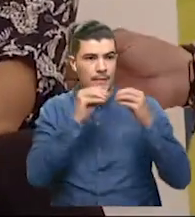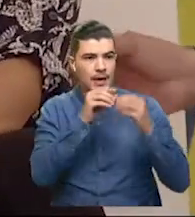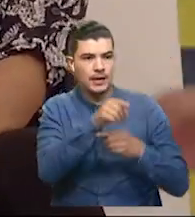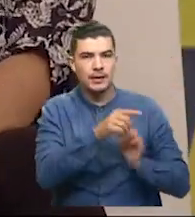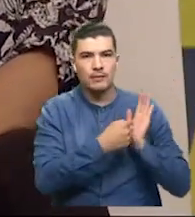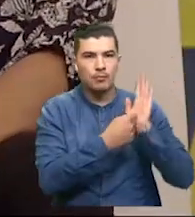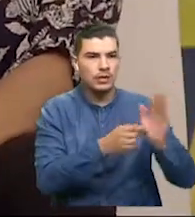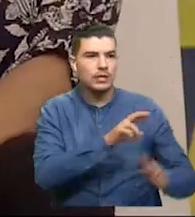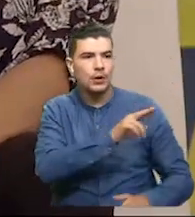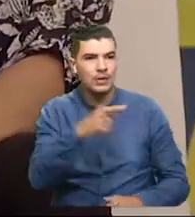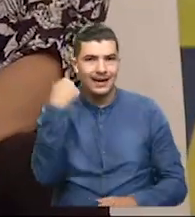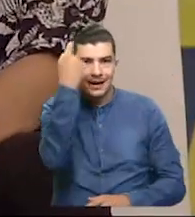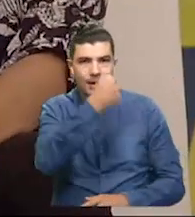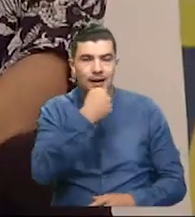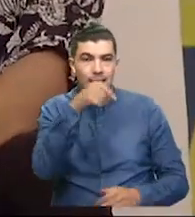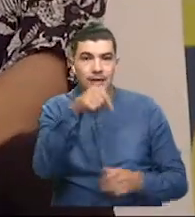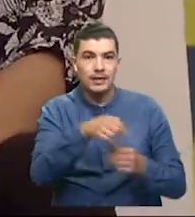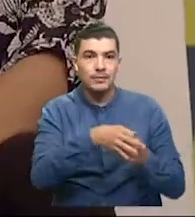otra cara de Cimitarra.